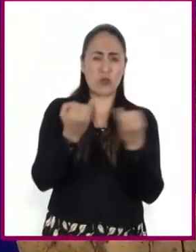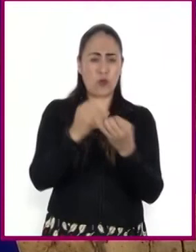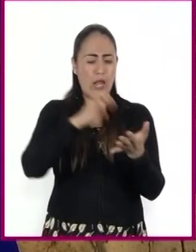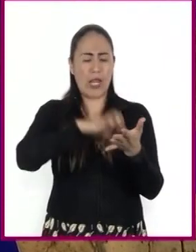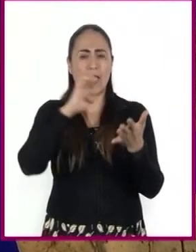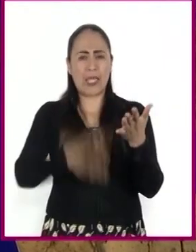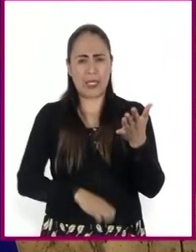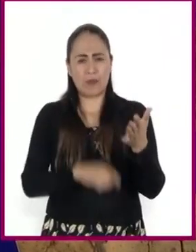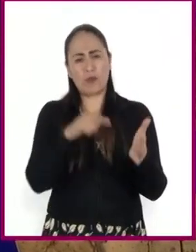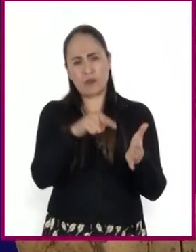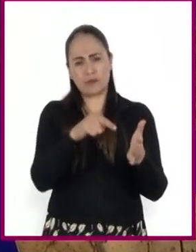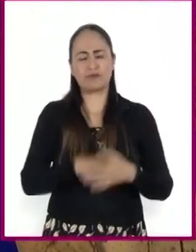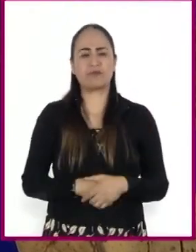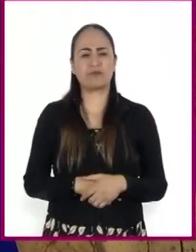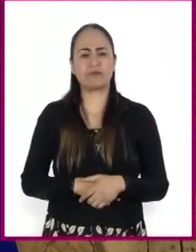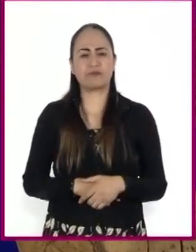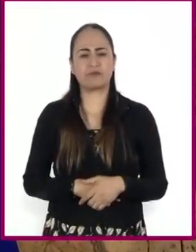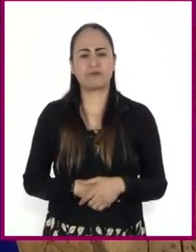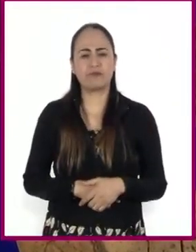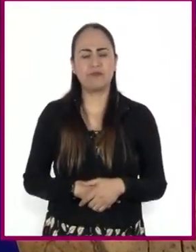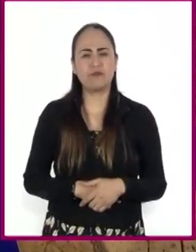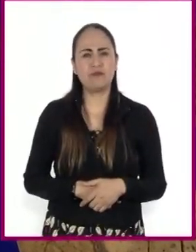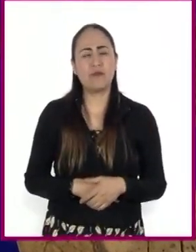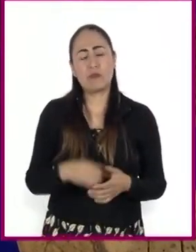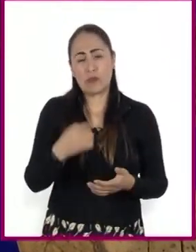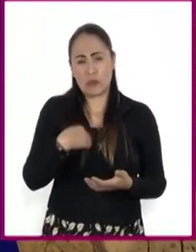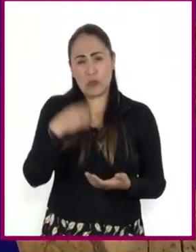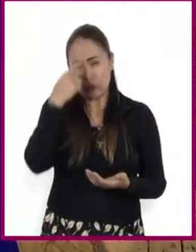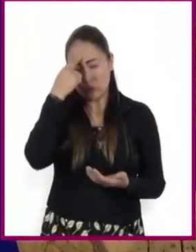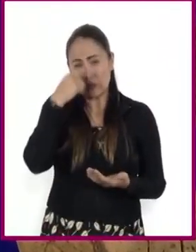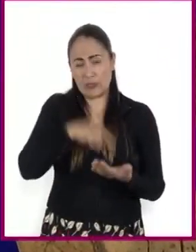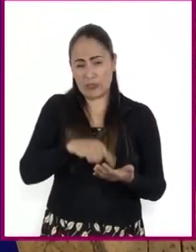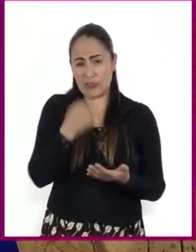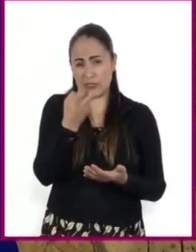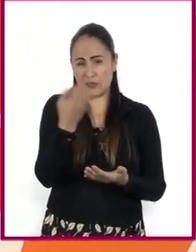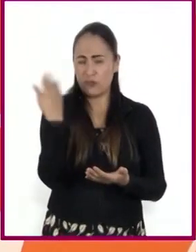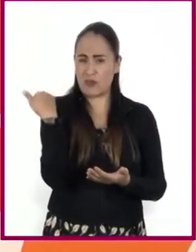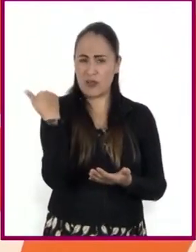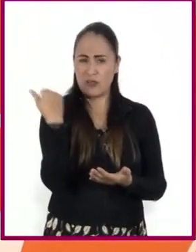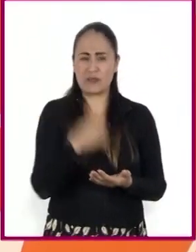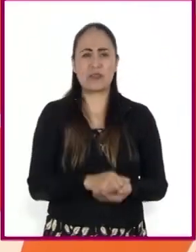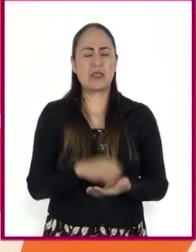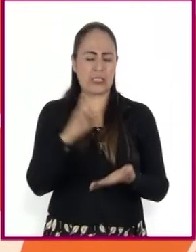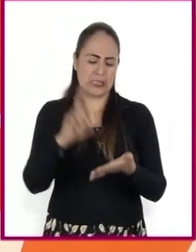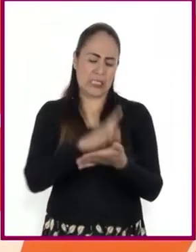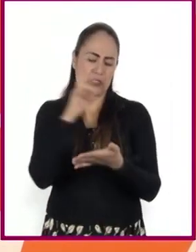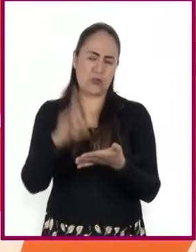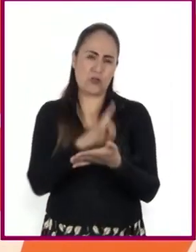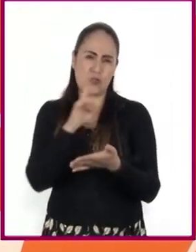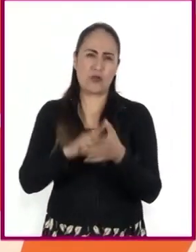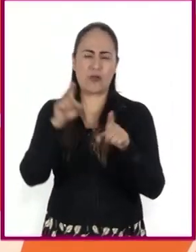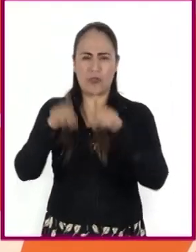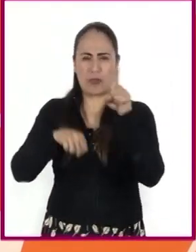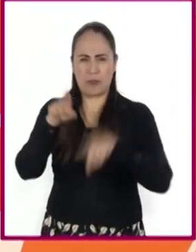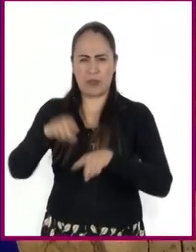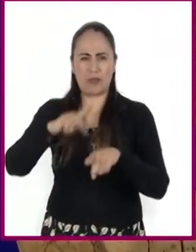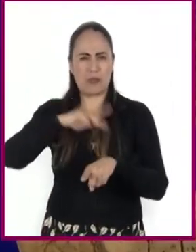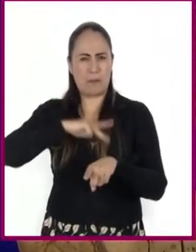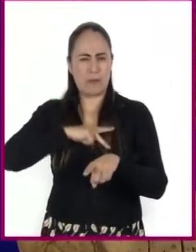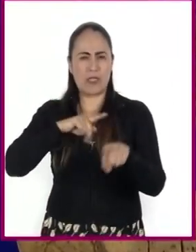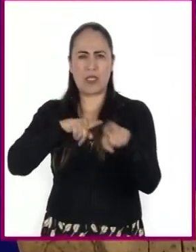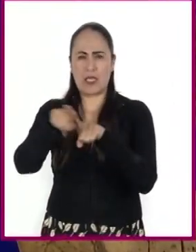palabra. Creo que esto se debe a lo que nos acaba de mencionar usted. El diccionario que tiene mi hermana está